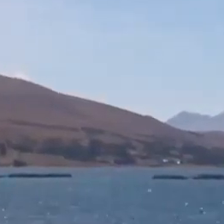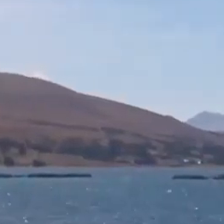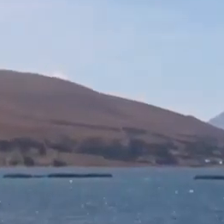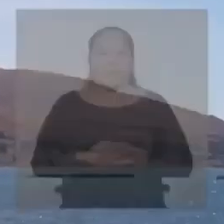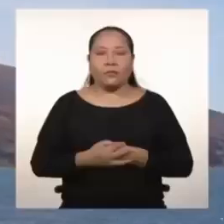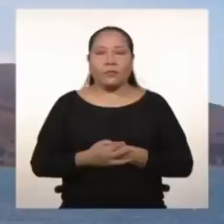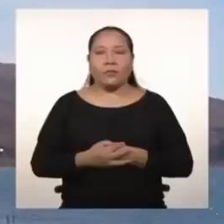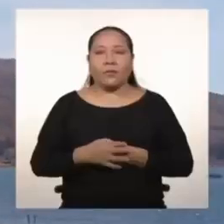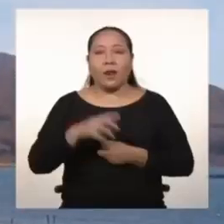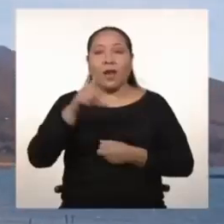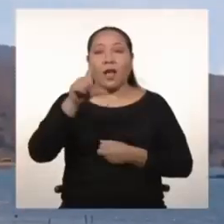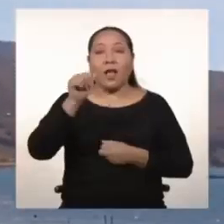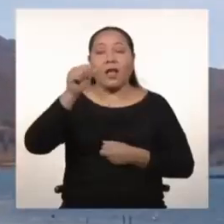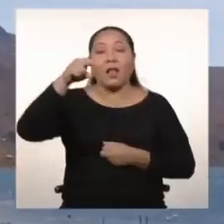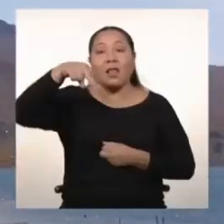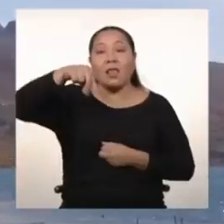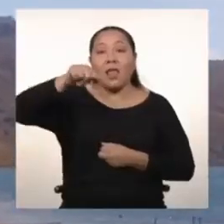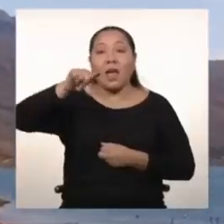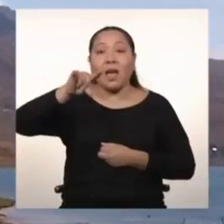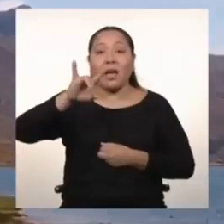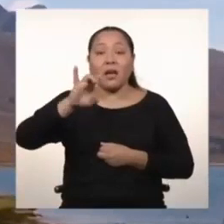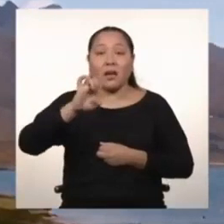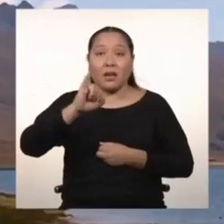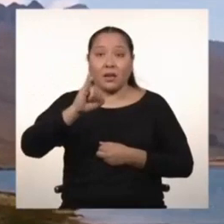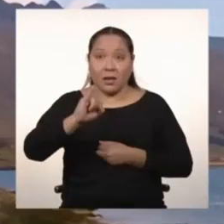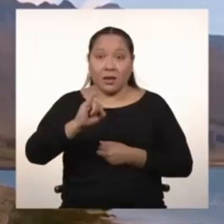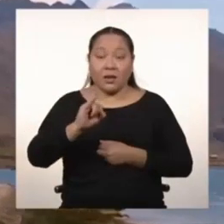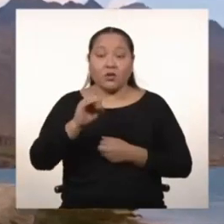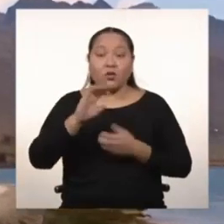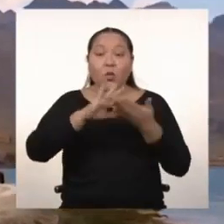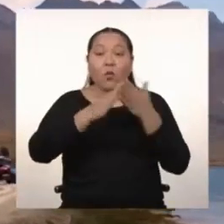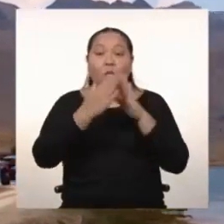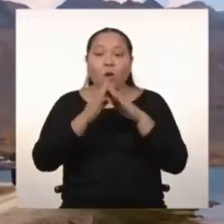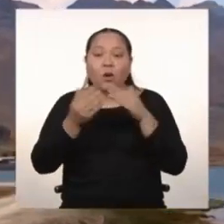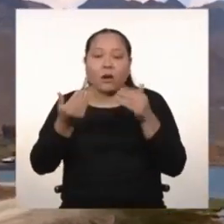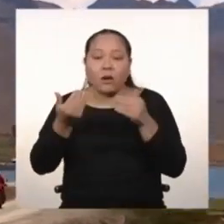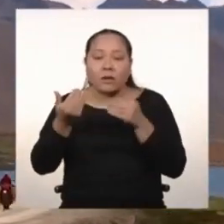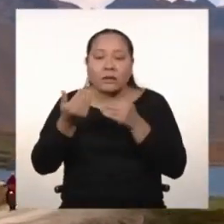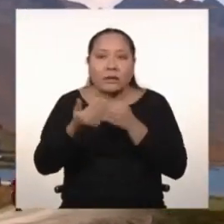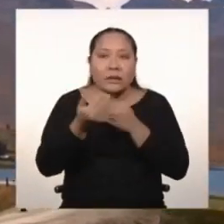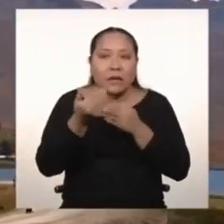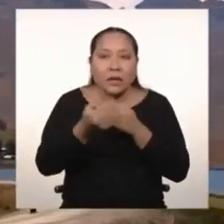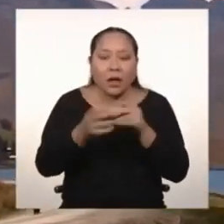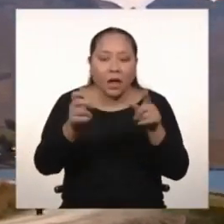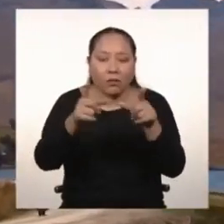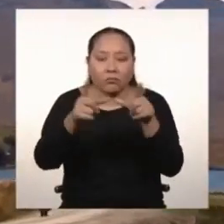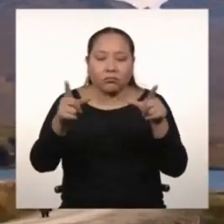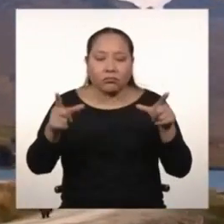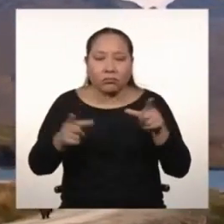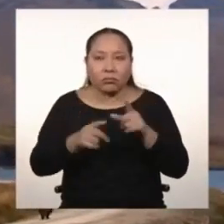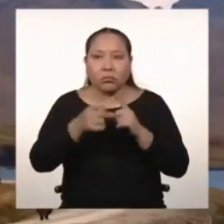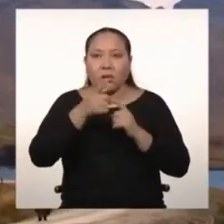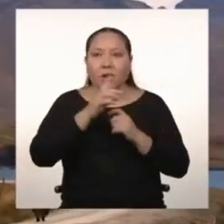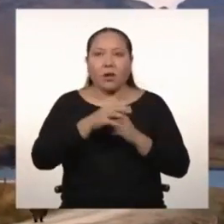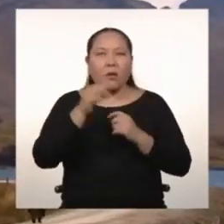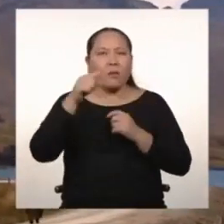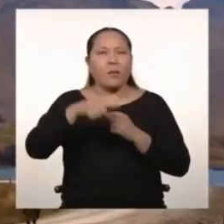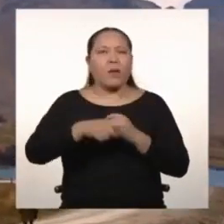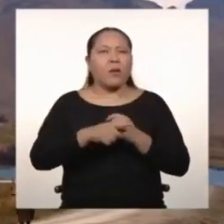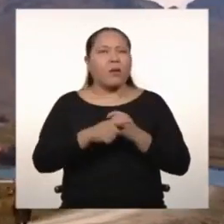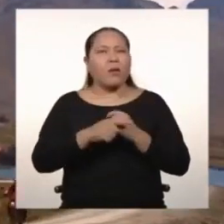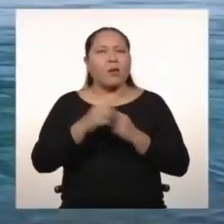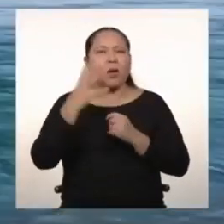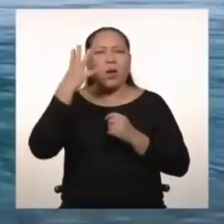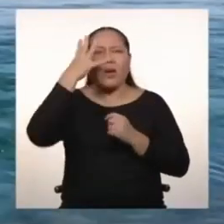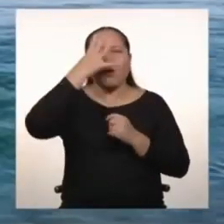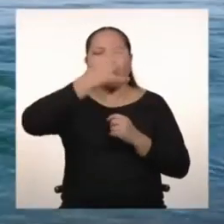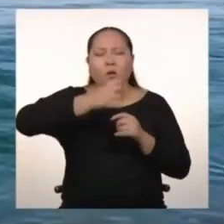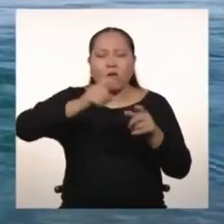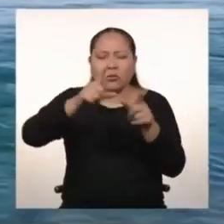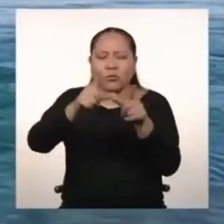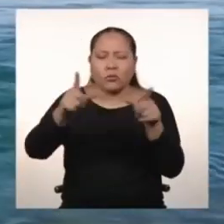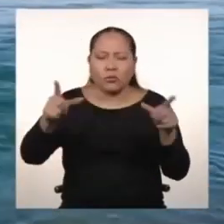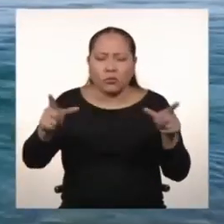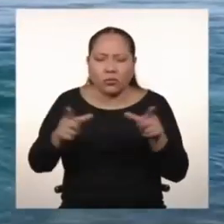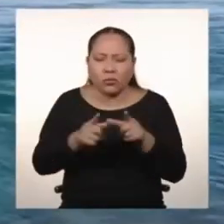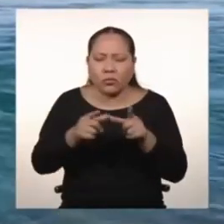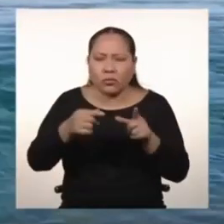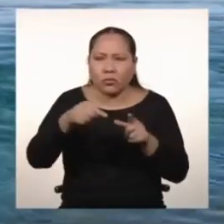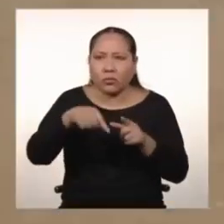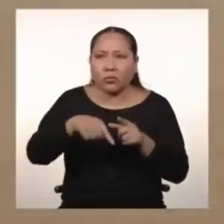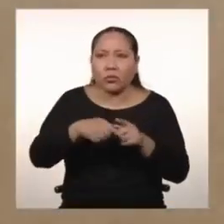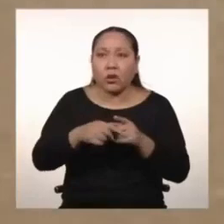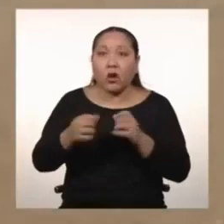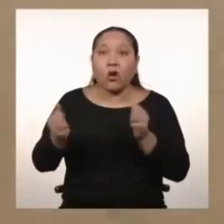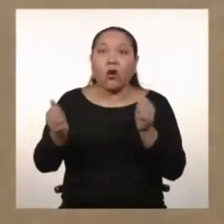Langui es un pueblo al borde de un paisaje hermoso, frío y austero como el viento, pero con un hermoso espejo de agua que bulle de vida con